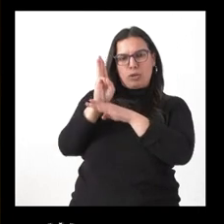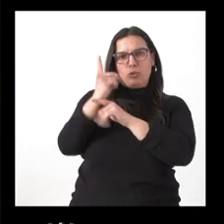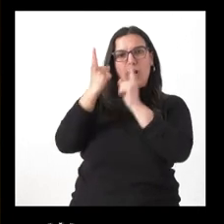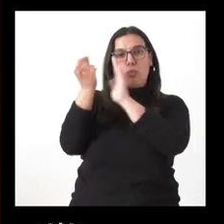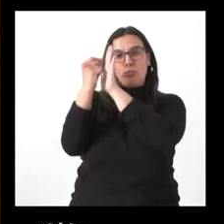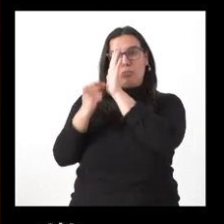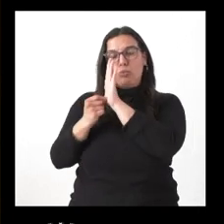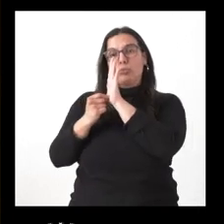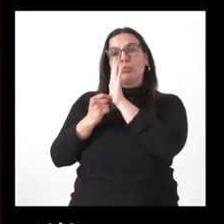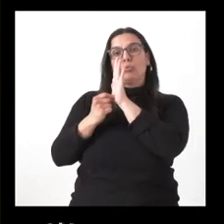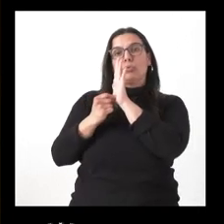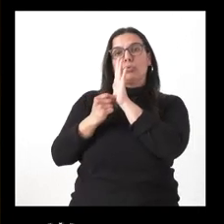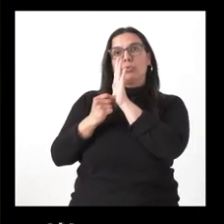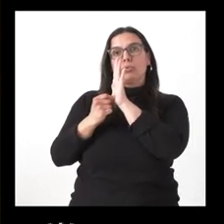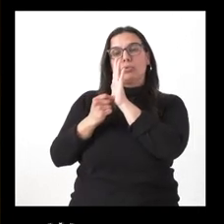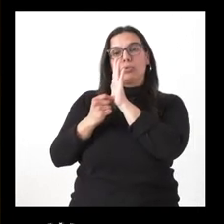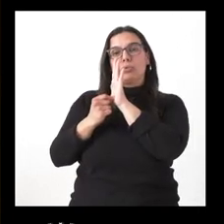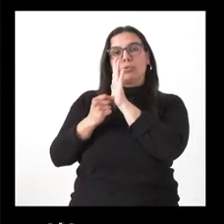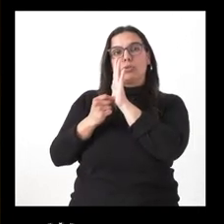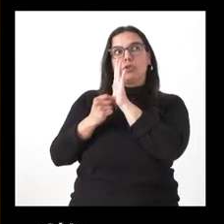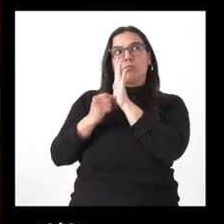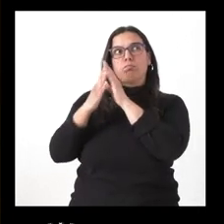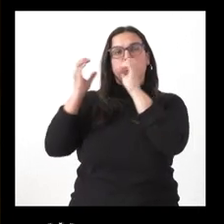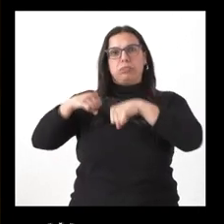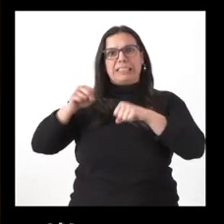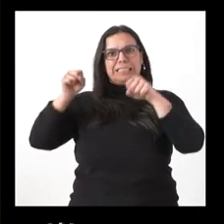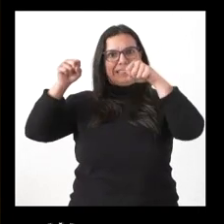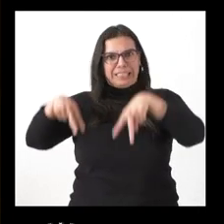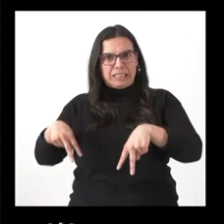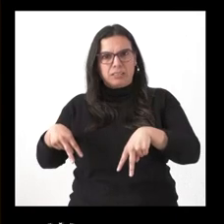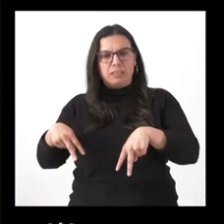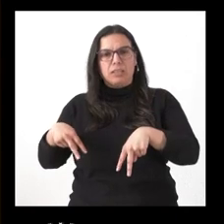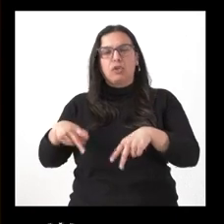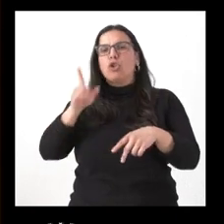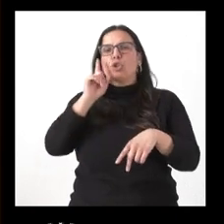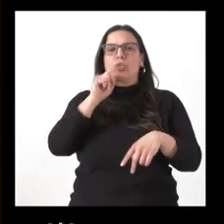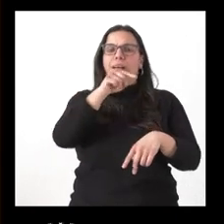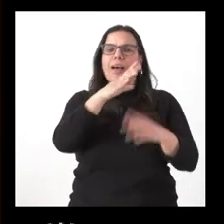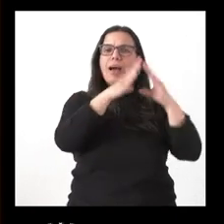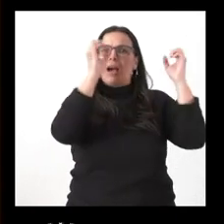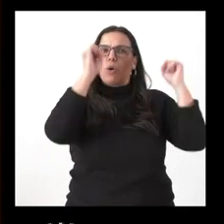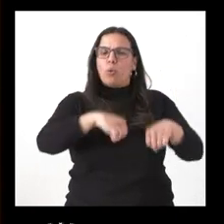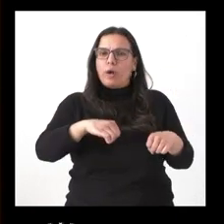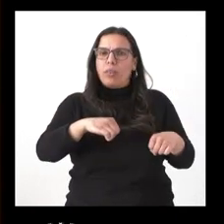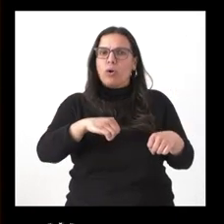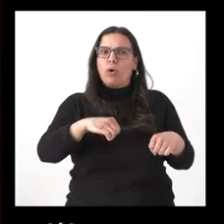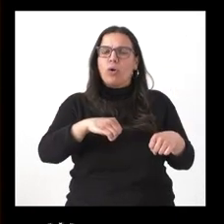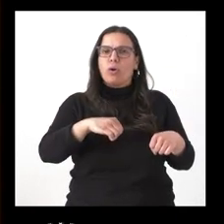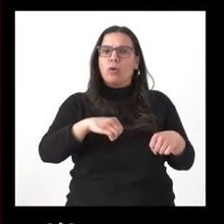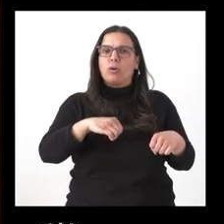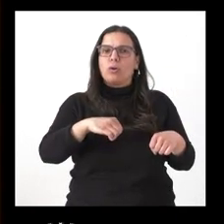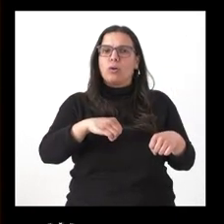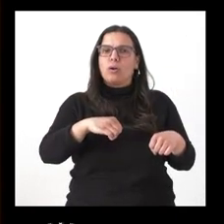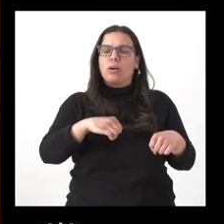puntos que llevan en orden del día y por tanto no se llegó a un acuerdo no sé este acuerdo con qué base digamos se toma respecto a